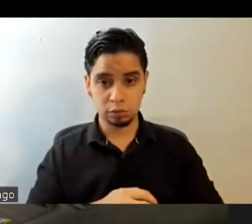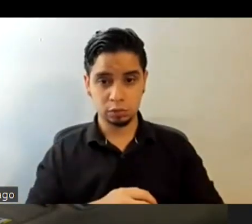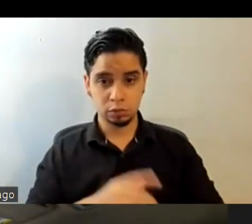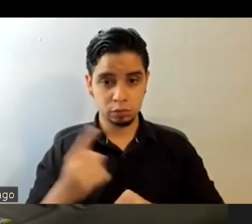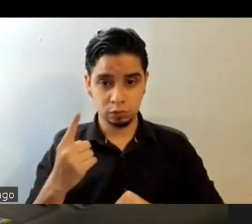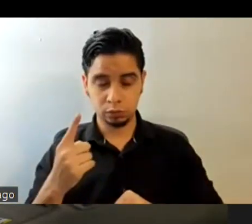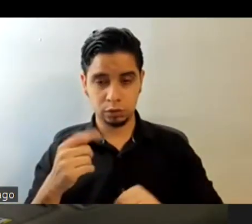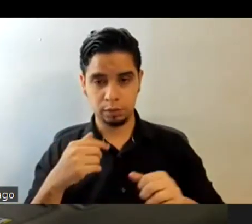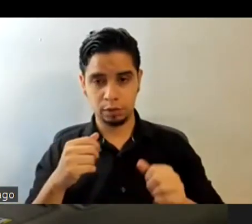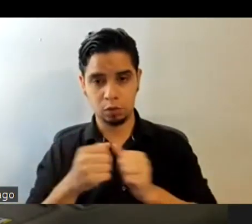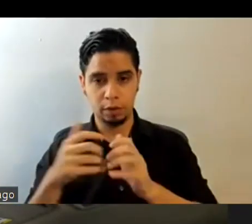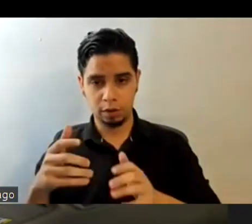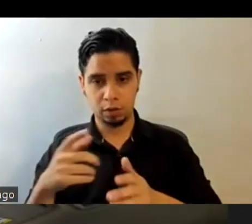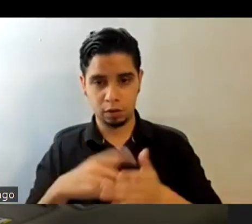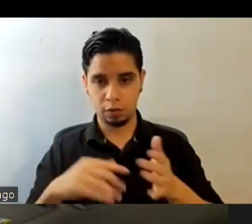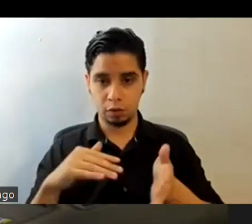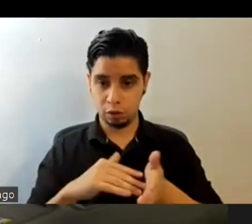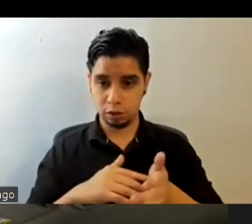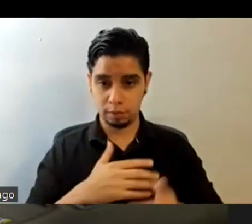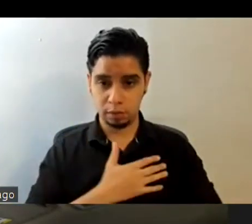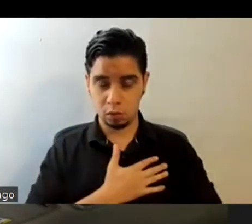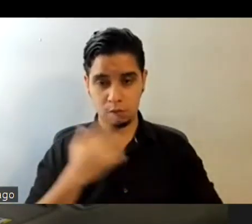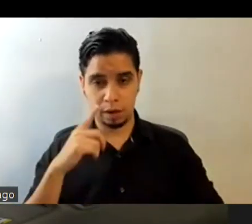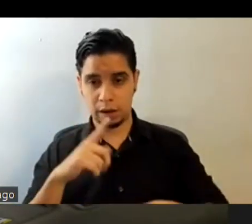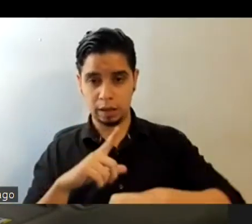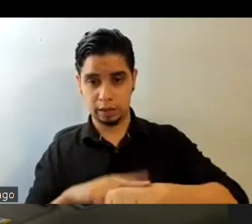colegas pediatras, que fue estudiante mío durante